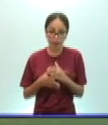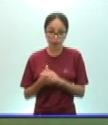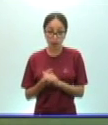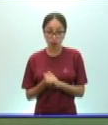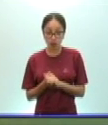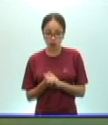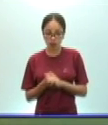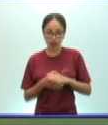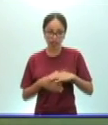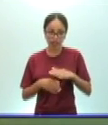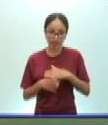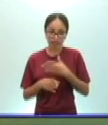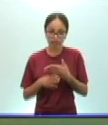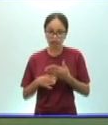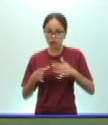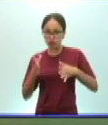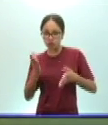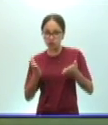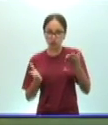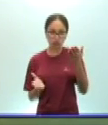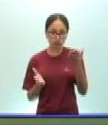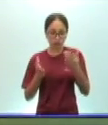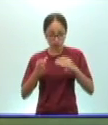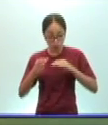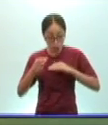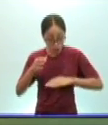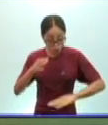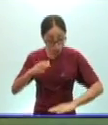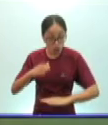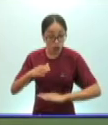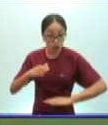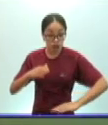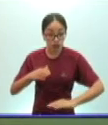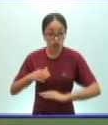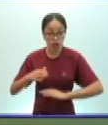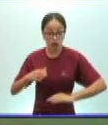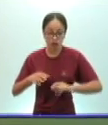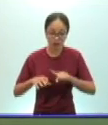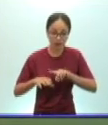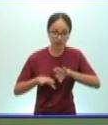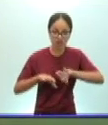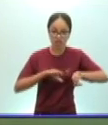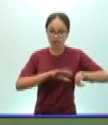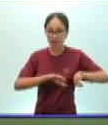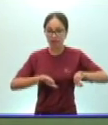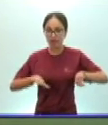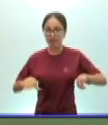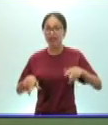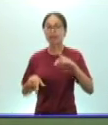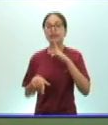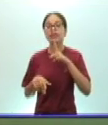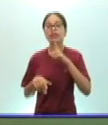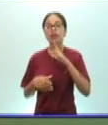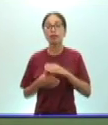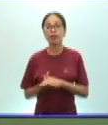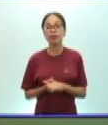gravedad, los copos caen al fondo del depósito y son separados del resto del agua.